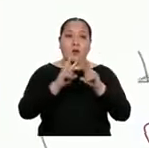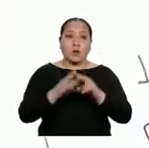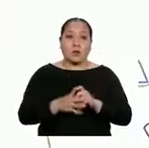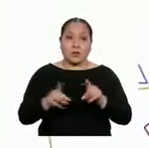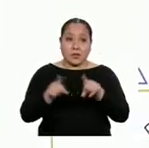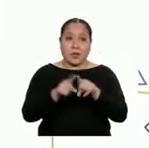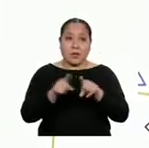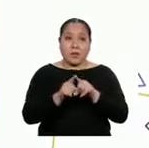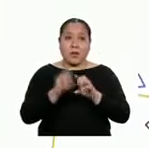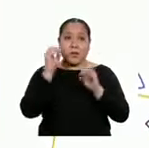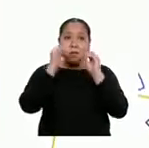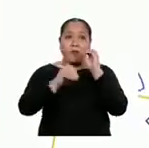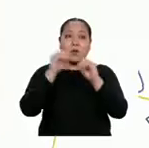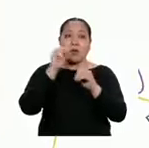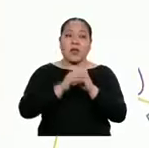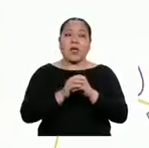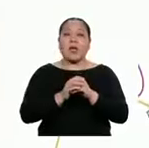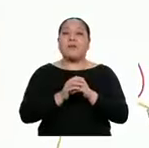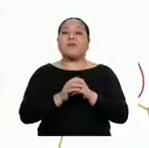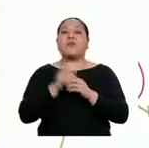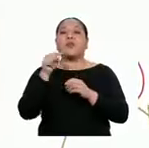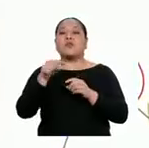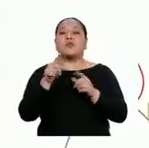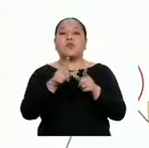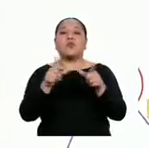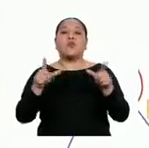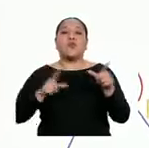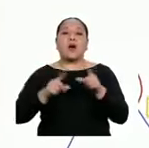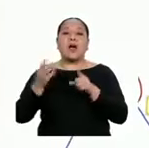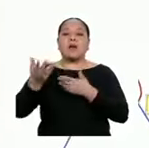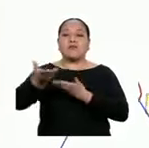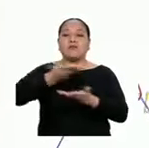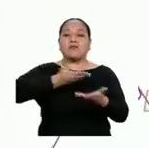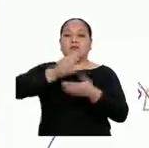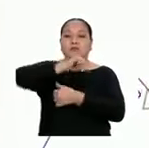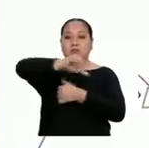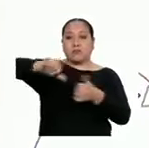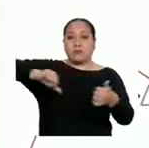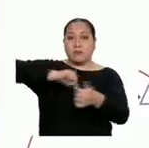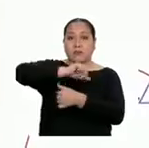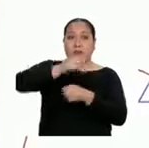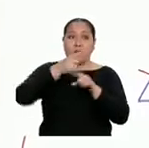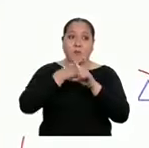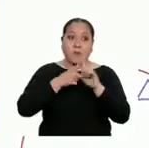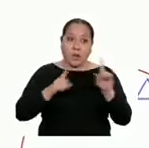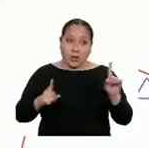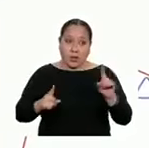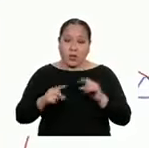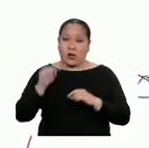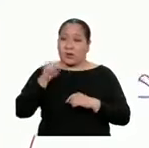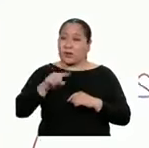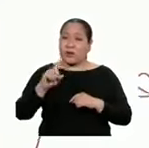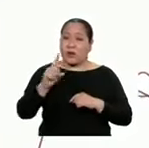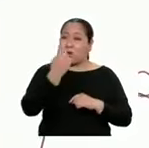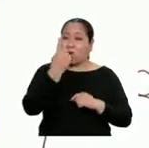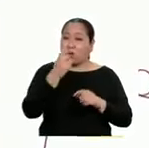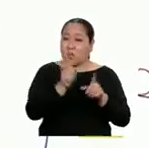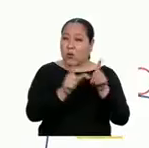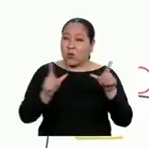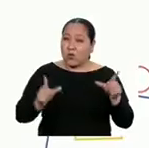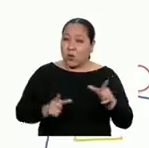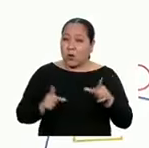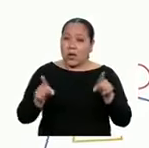tanto constituido como un ambiente de socialización. Sin embargo, no es el único lugar en